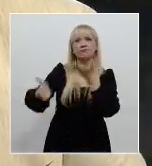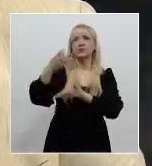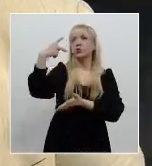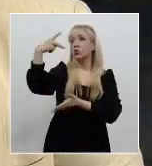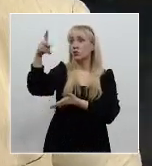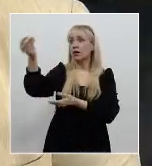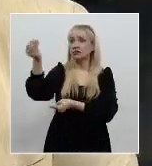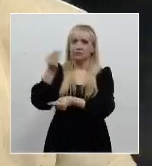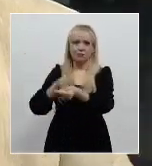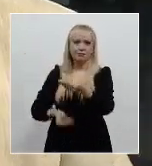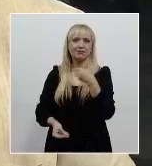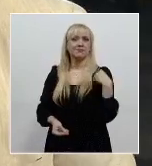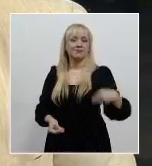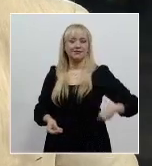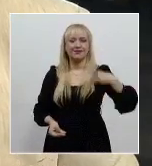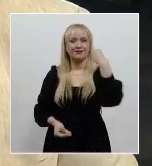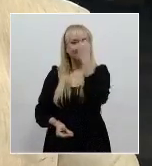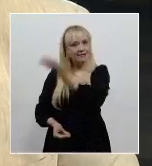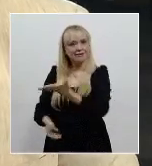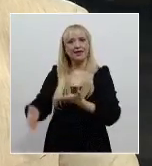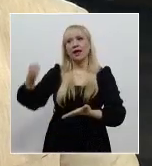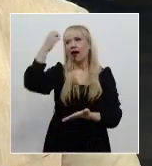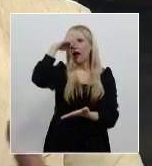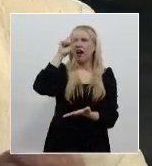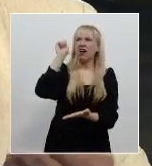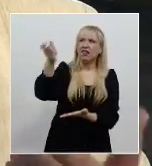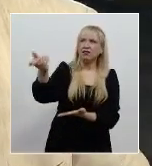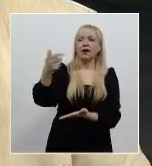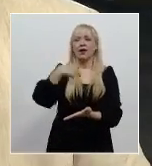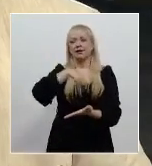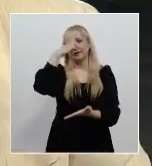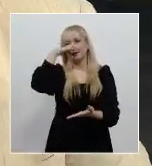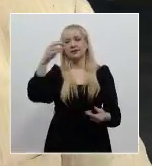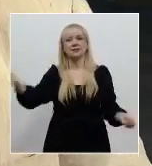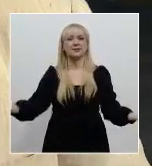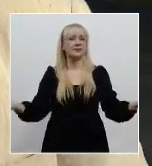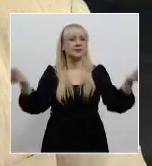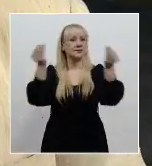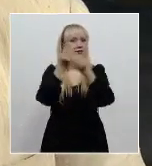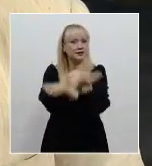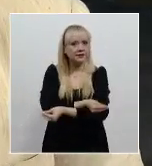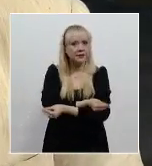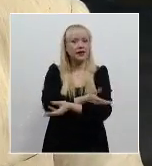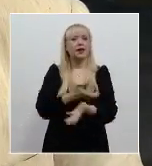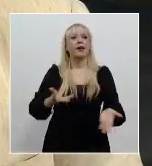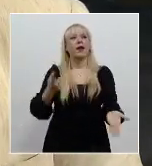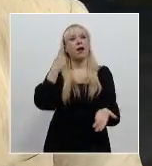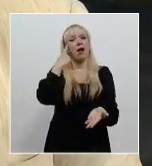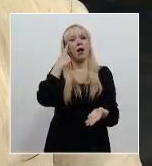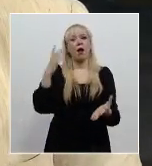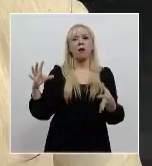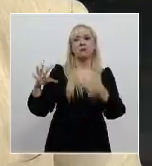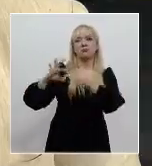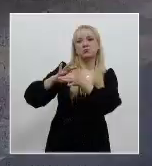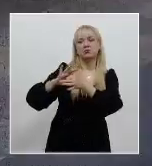para compartir experiencias técnicas, para detonar proyectos de coproducción televisiva. Mientras